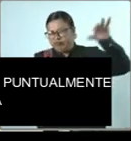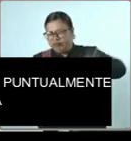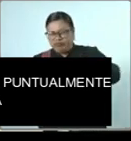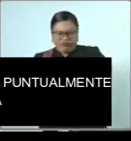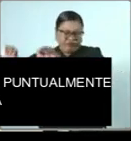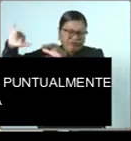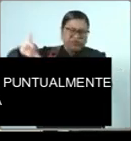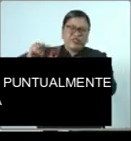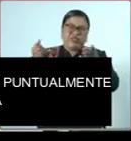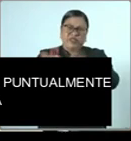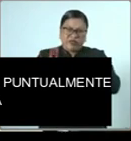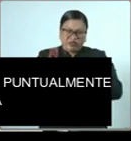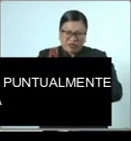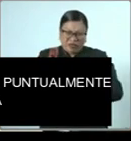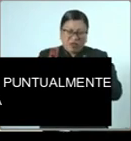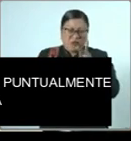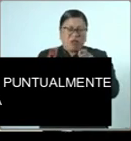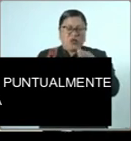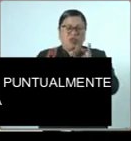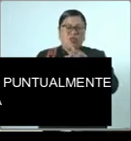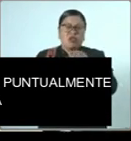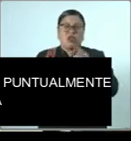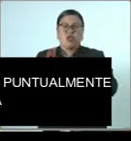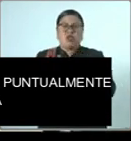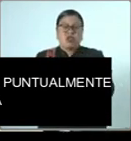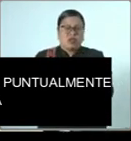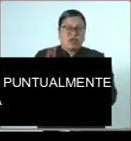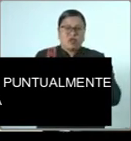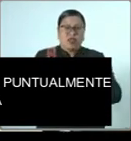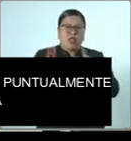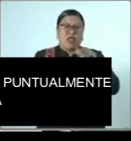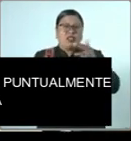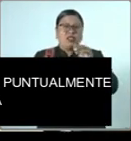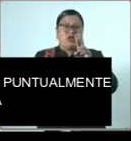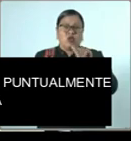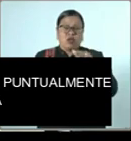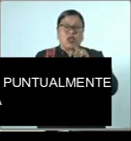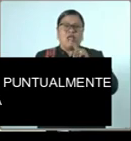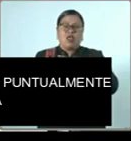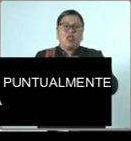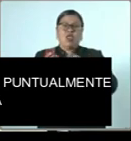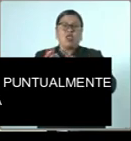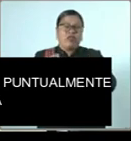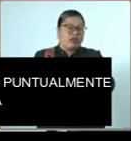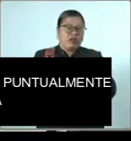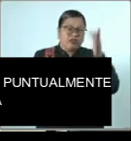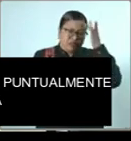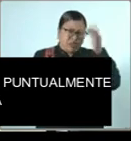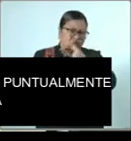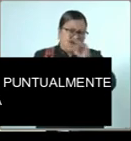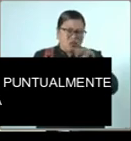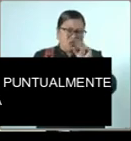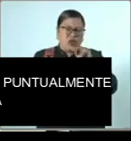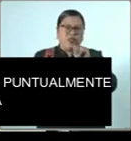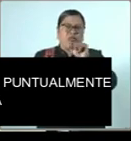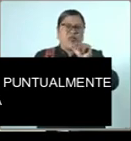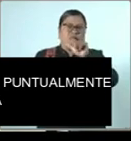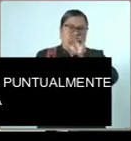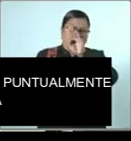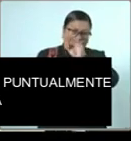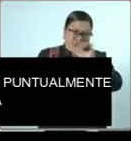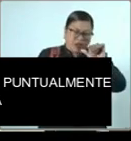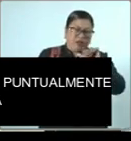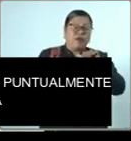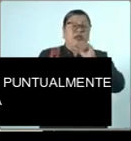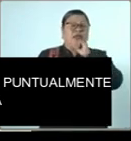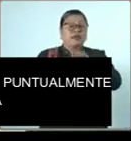urbana. En el Portillo, derrumbes en el camino del Portillo a La Chiroaj, rumbo a San Juan Tabá. Y también el derrumbe del tramo que va